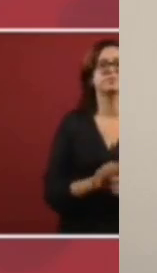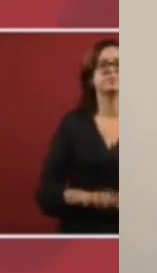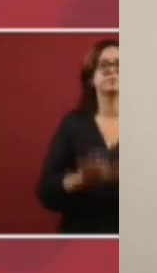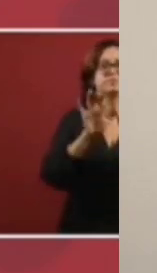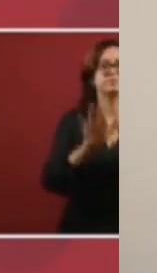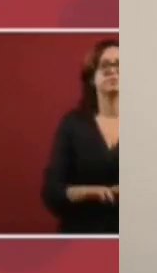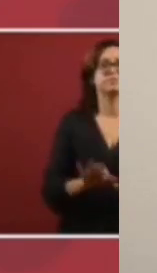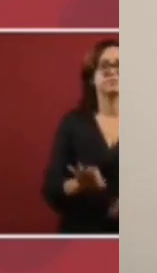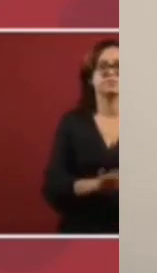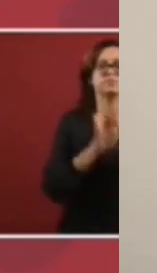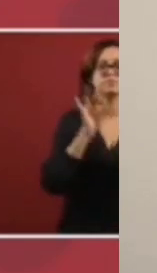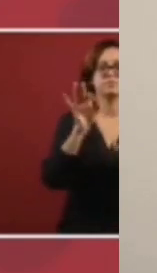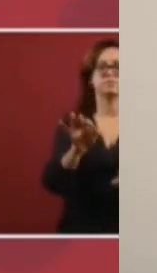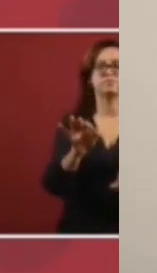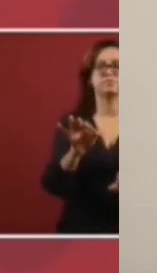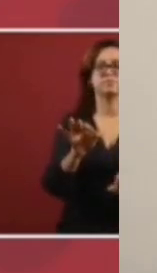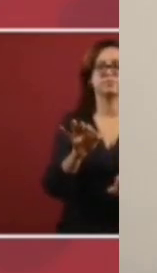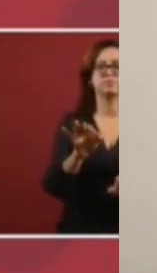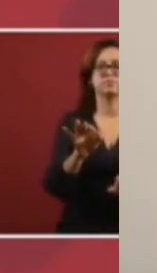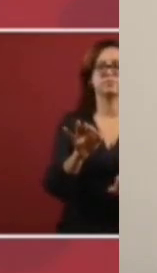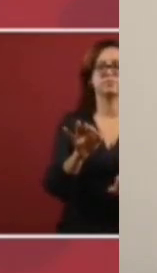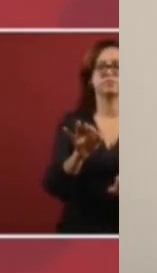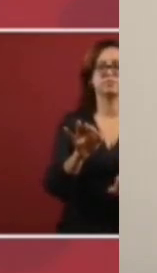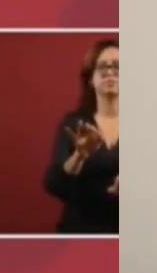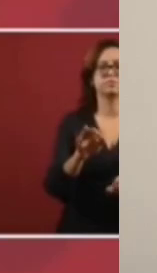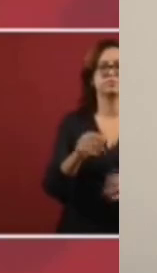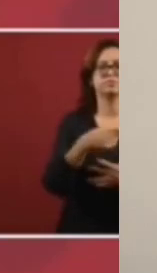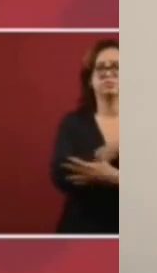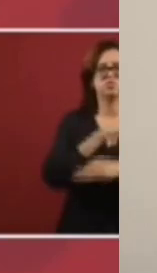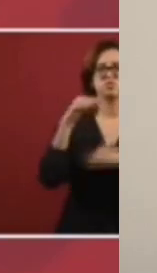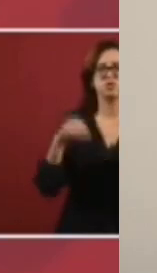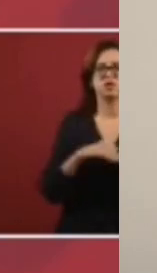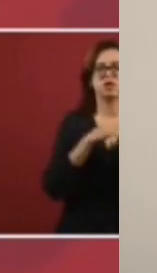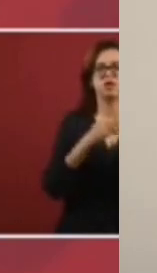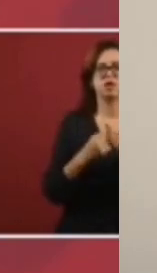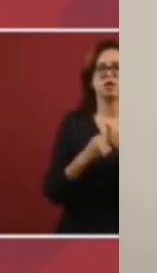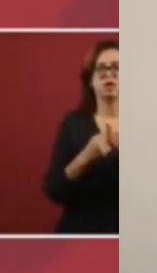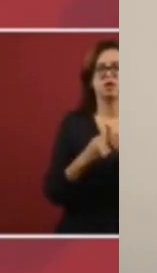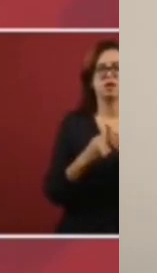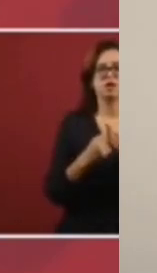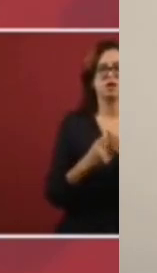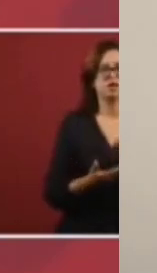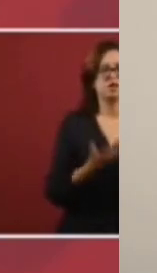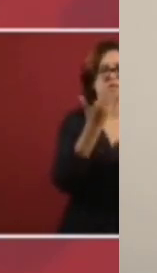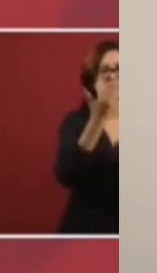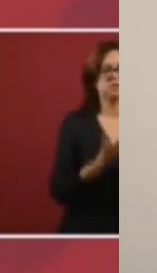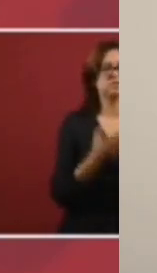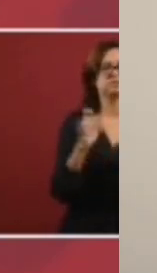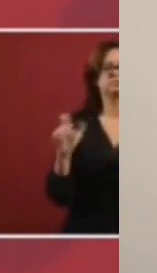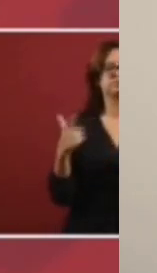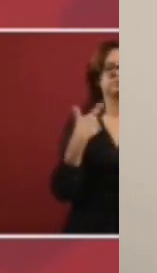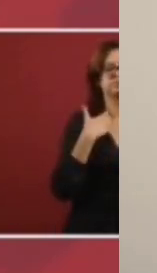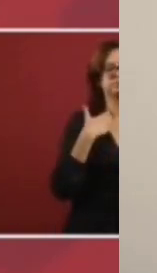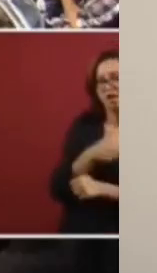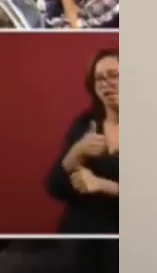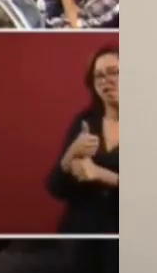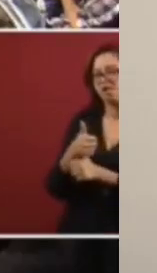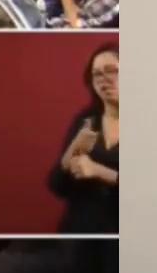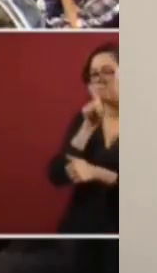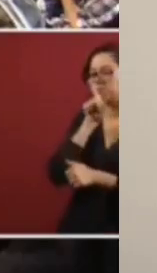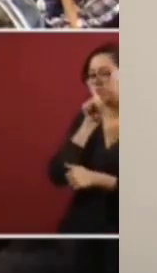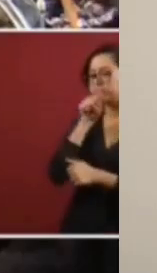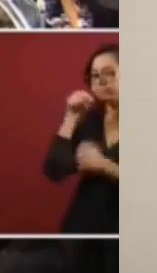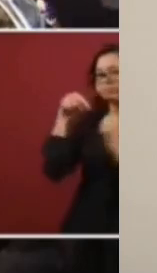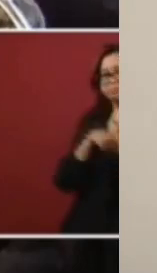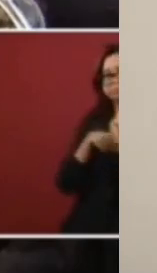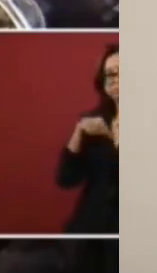para exonerar de todos los delitos al ex gobernador moreira por